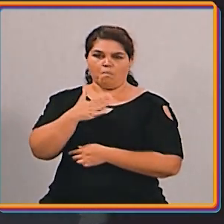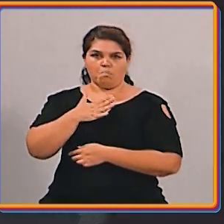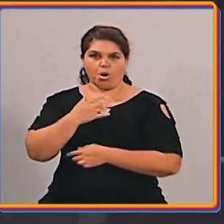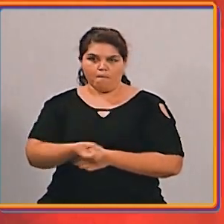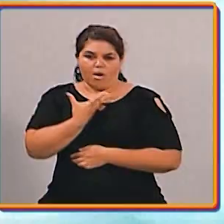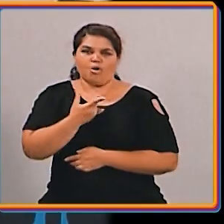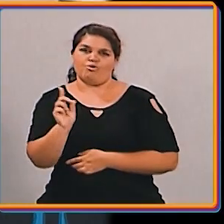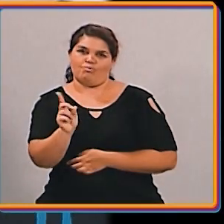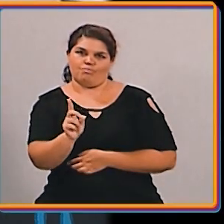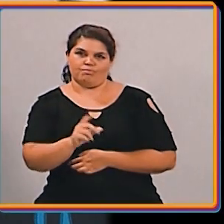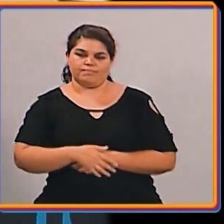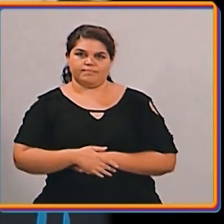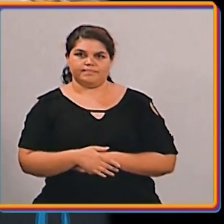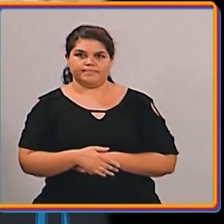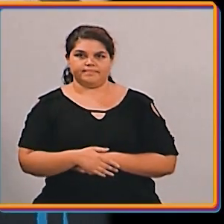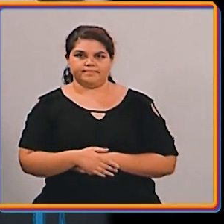vocación.